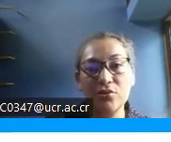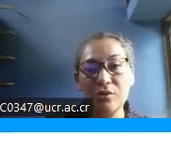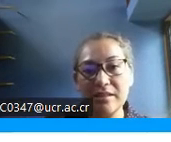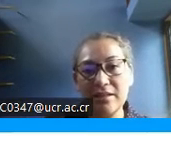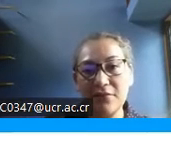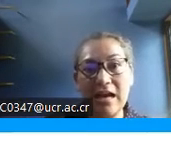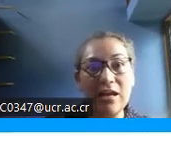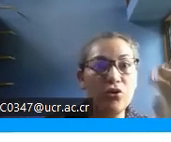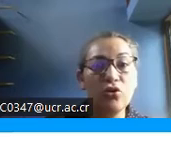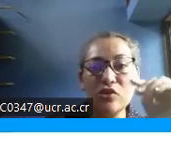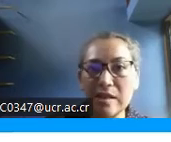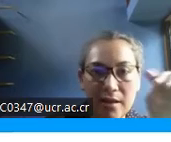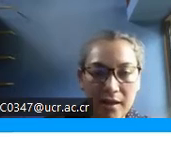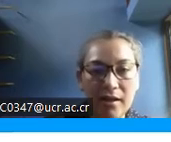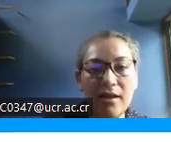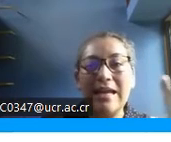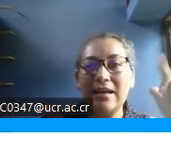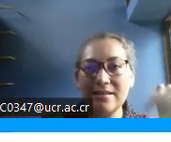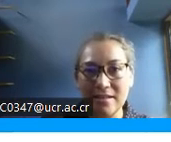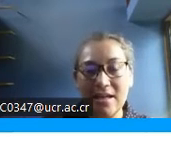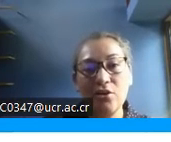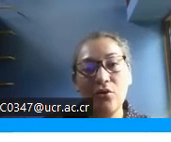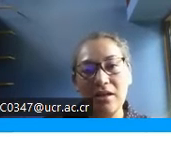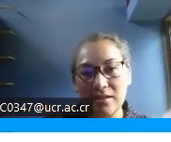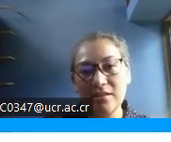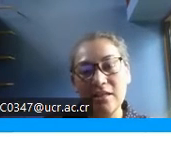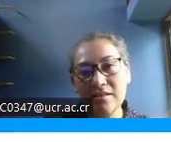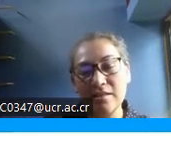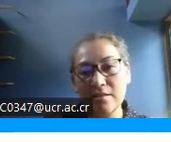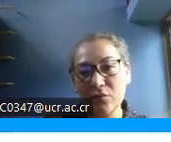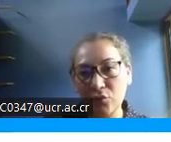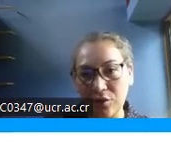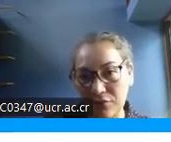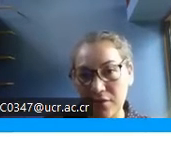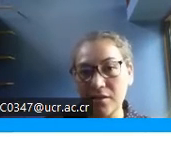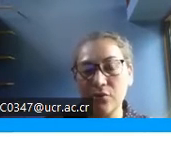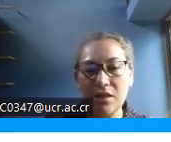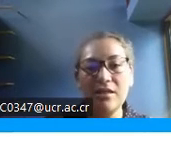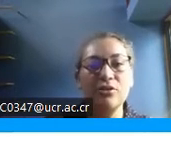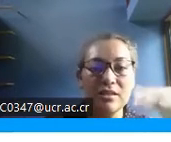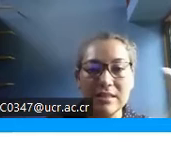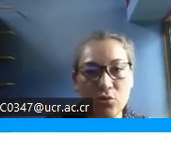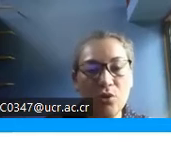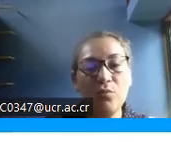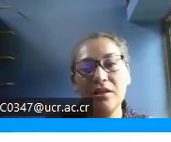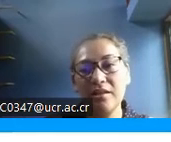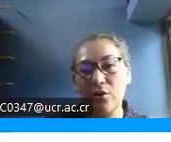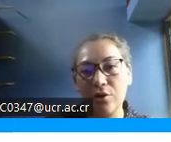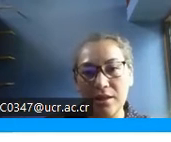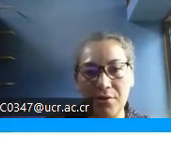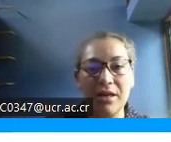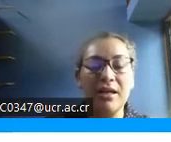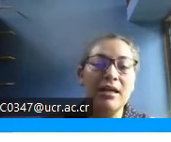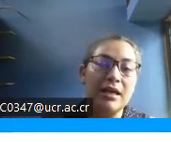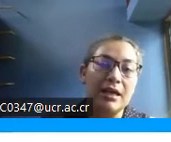riesgo por hacerse una selfie al no considerar el escenario en el que quieren hacerse esta fotografía, ¿ok? Entonces eso es muy importante a